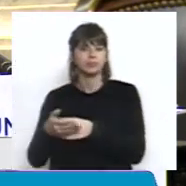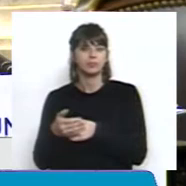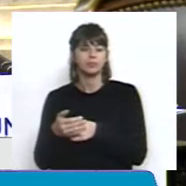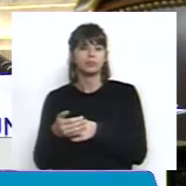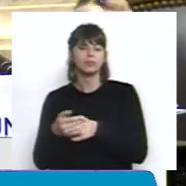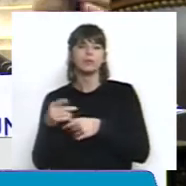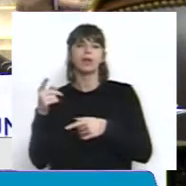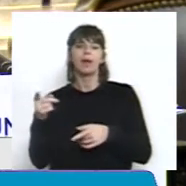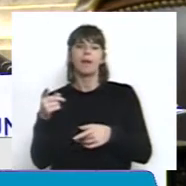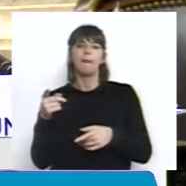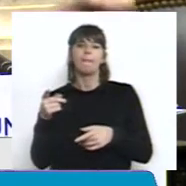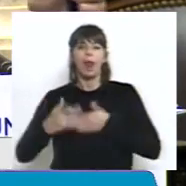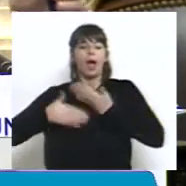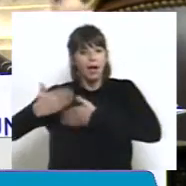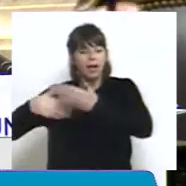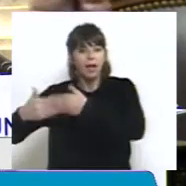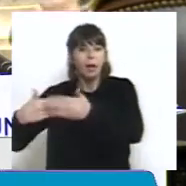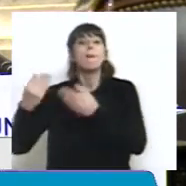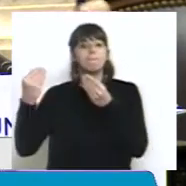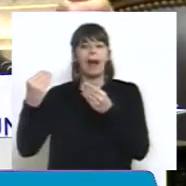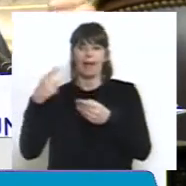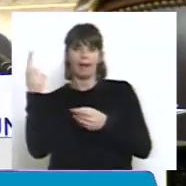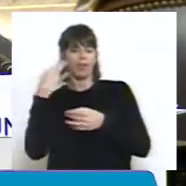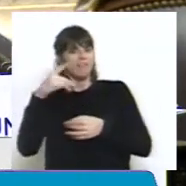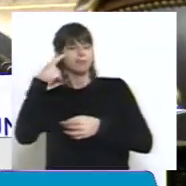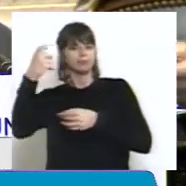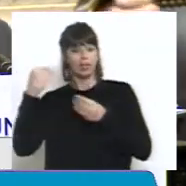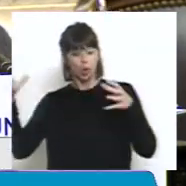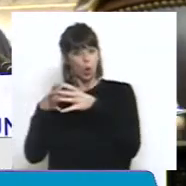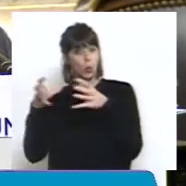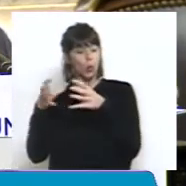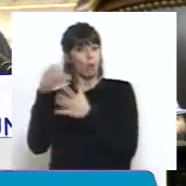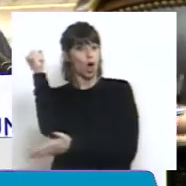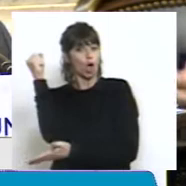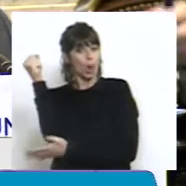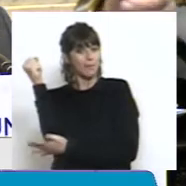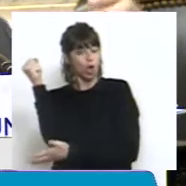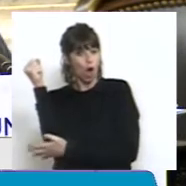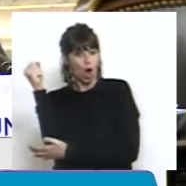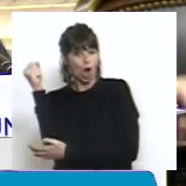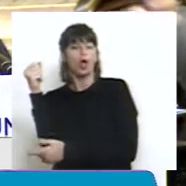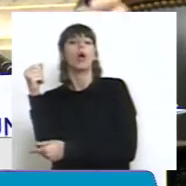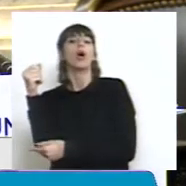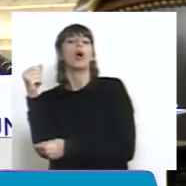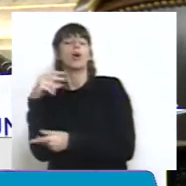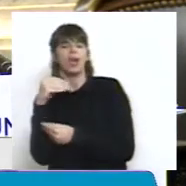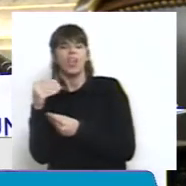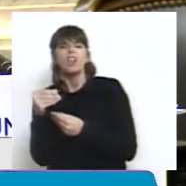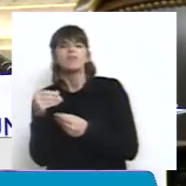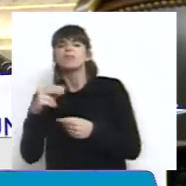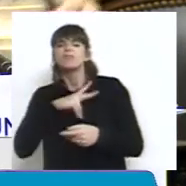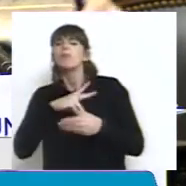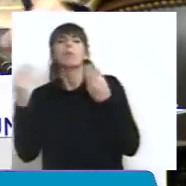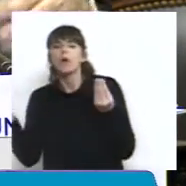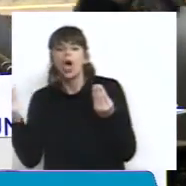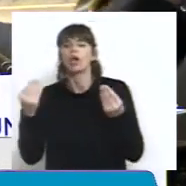la ganancia que obtienen esos grupos económicos en la Argentina, producto de la riqueza del país, del trabajo argentino y